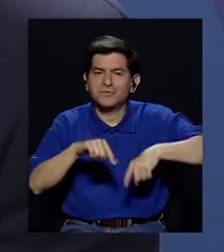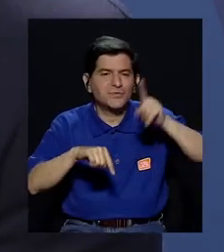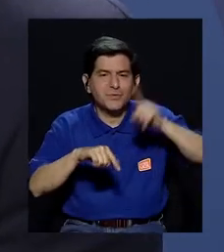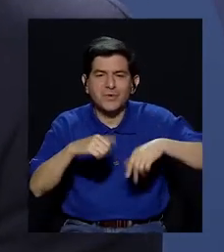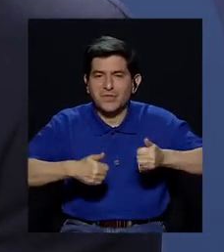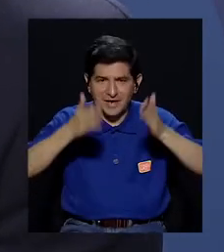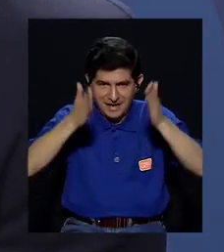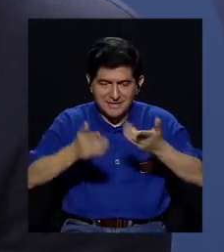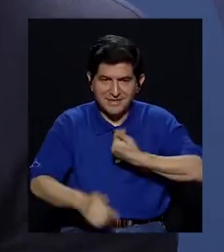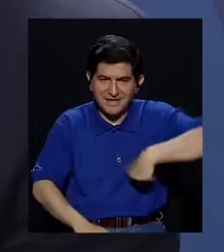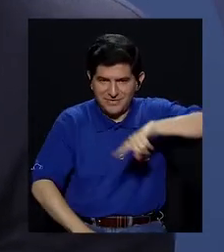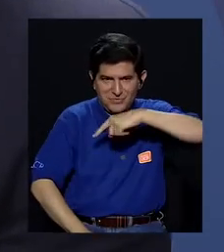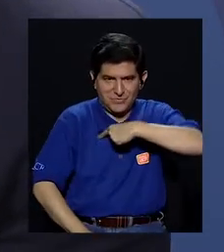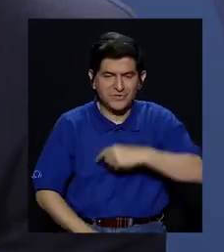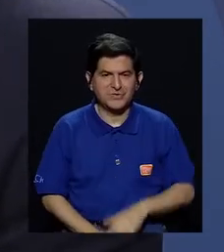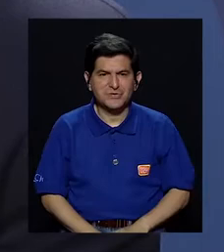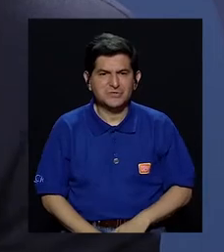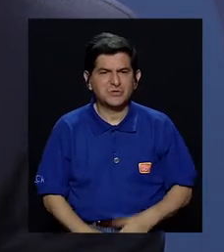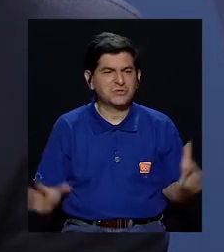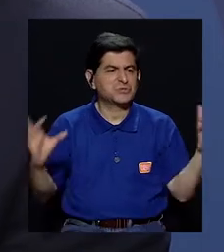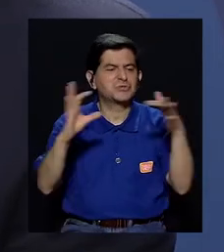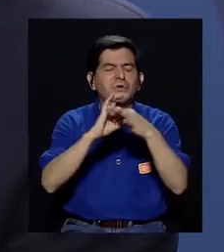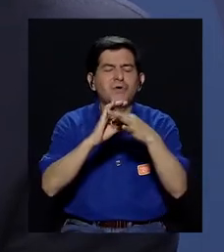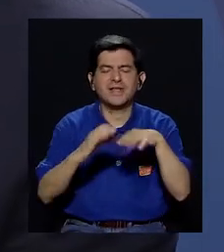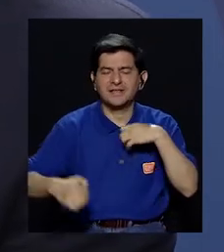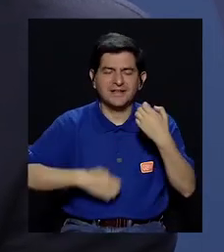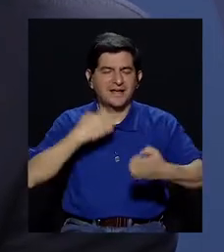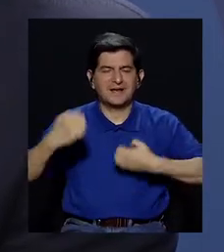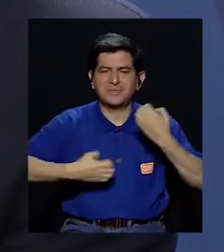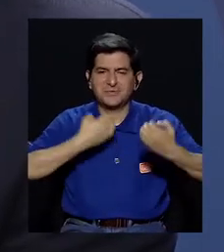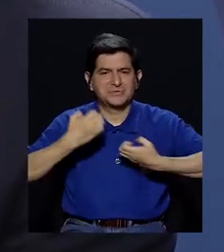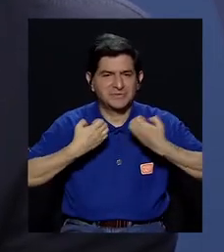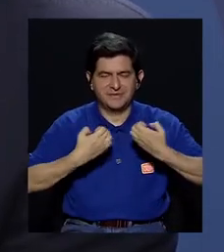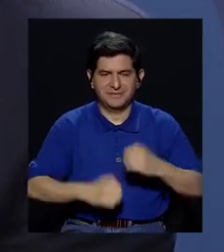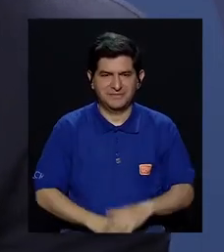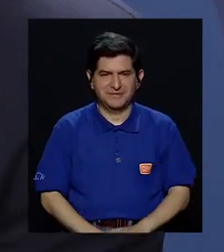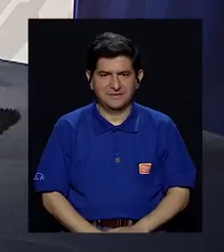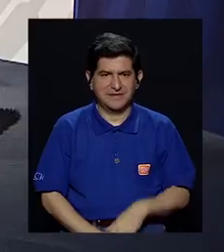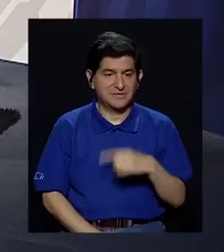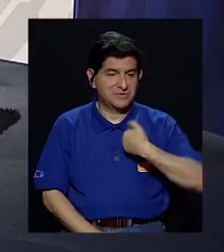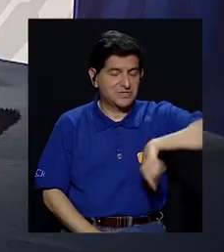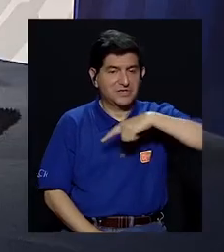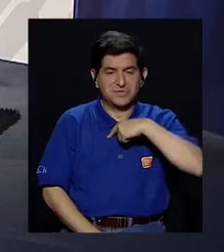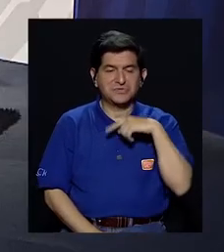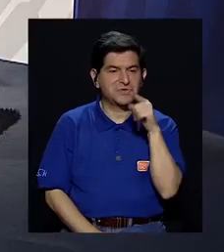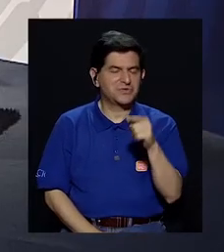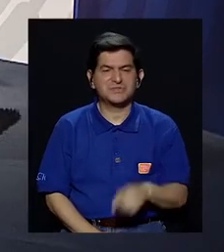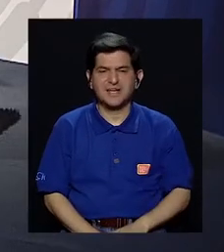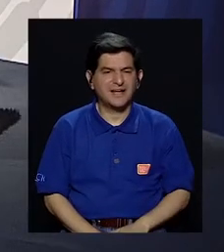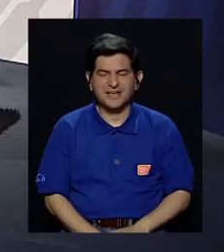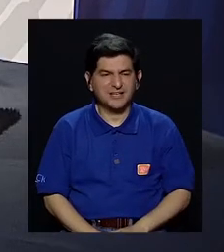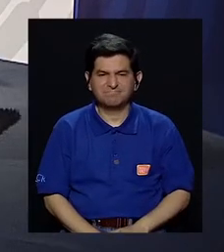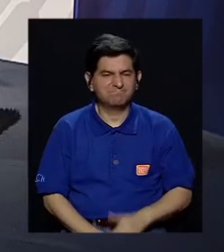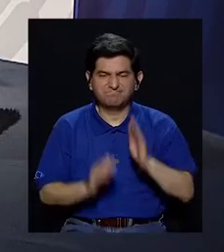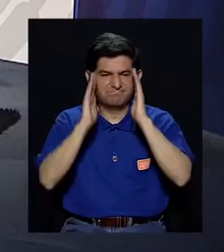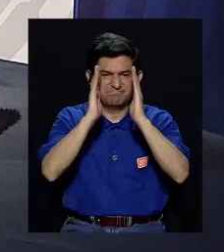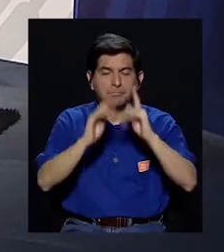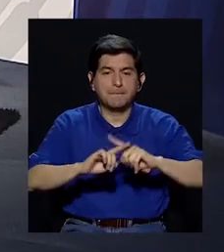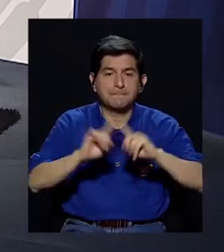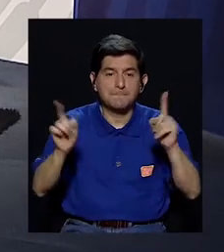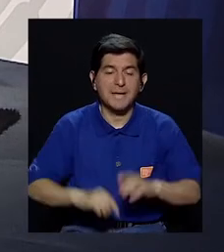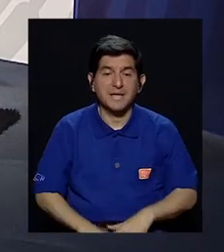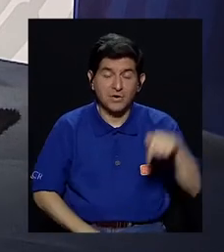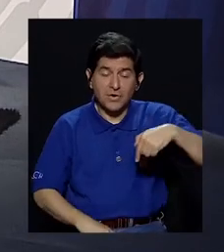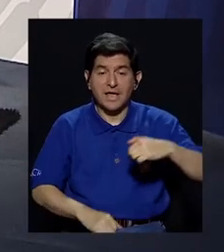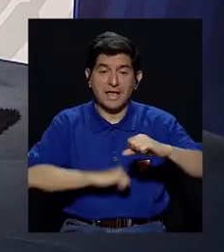logrado que nosotros conectemos emocionalmente con el contenido que generan entonces no lo estamos amplificando los números